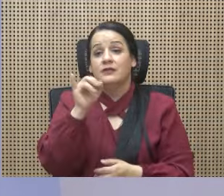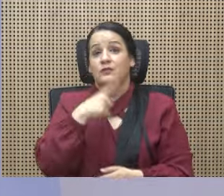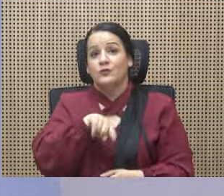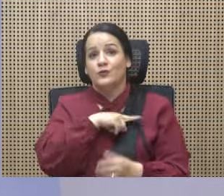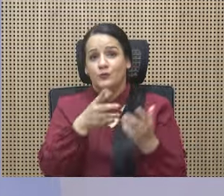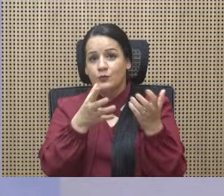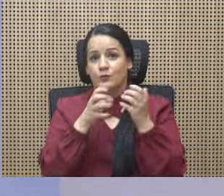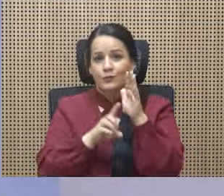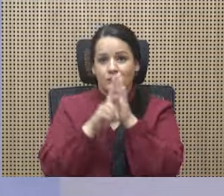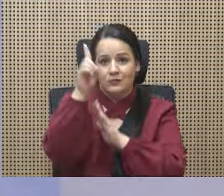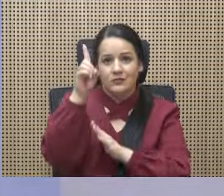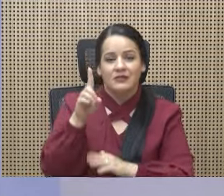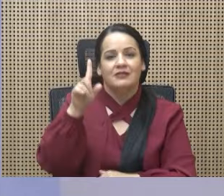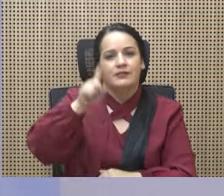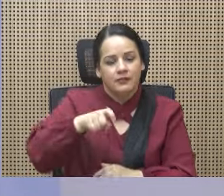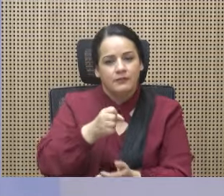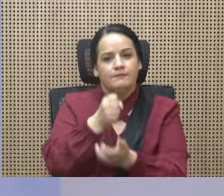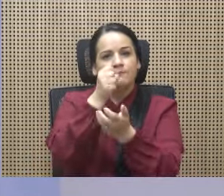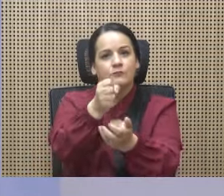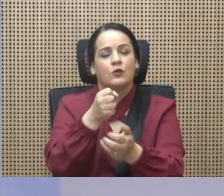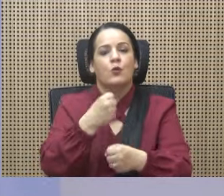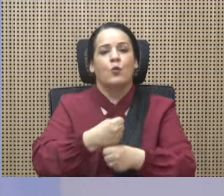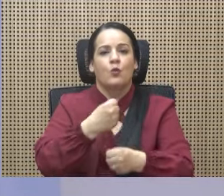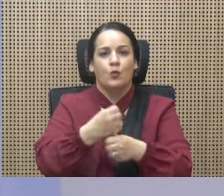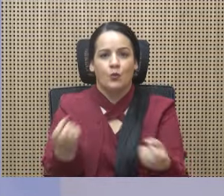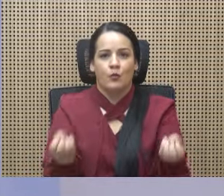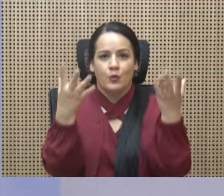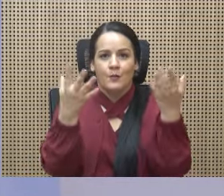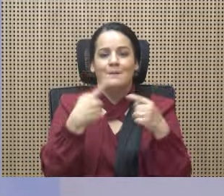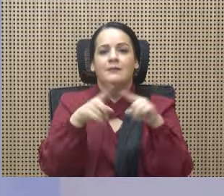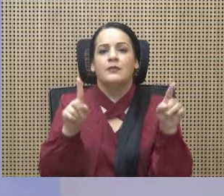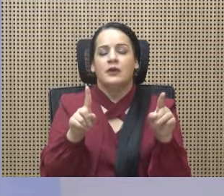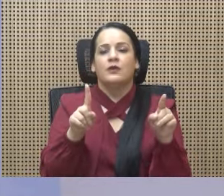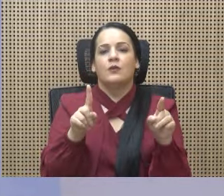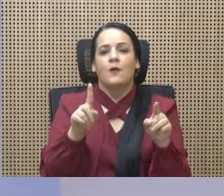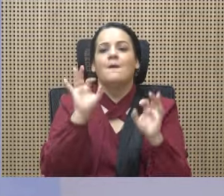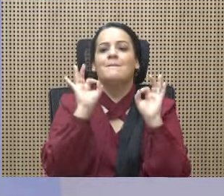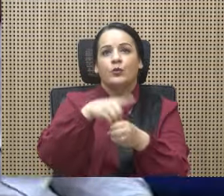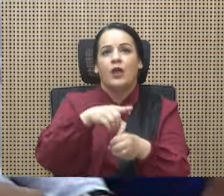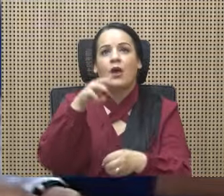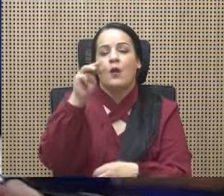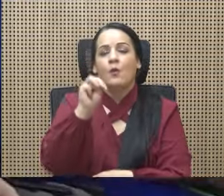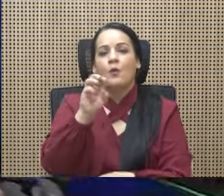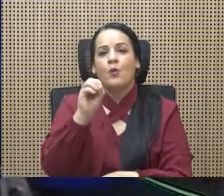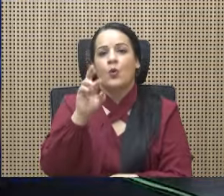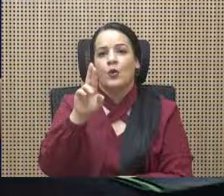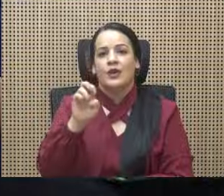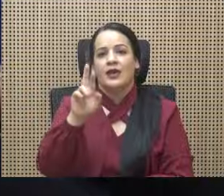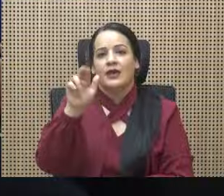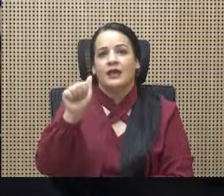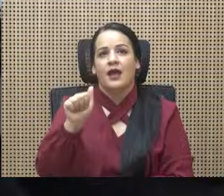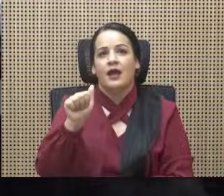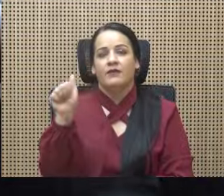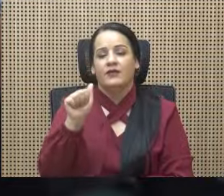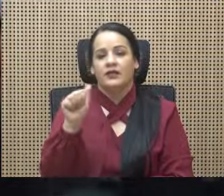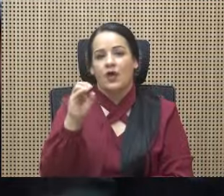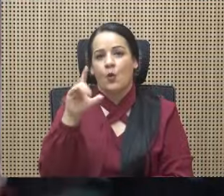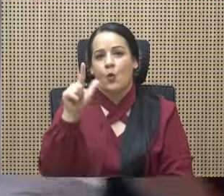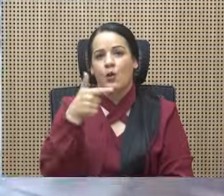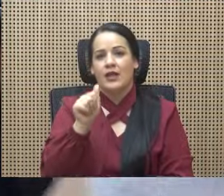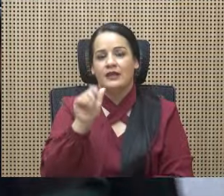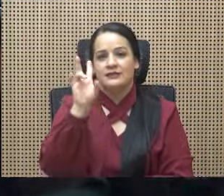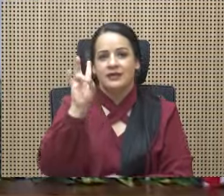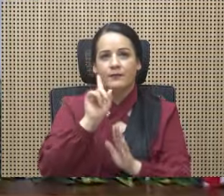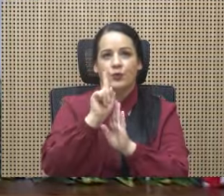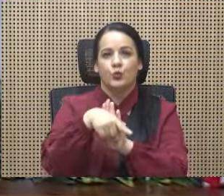desarrollo hay que invertir en obra pública Pero que sea bien fiscalizada Olga morera de Nueva república afirmó que